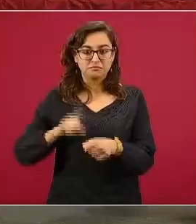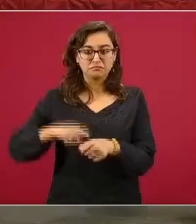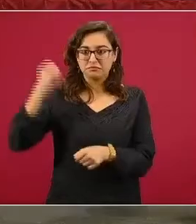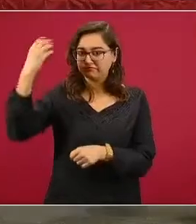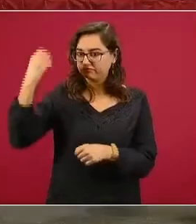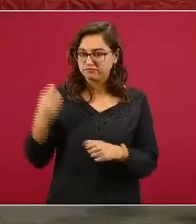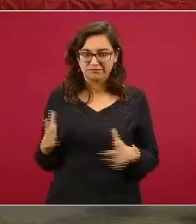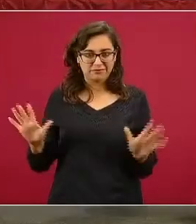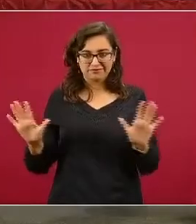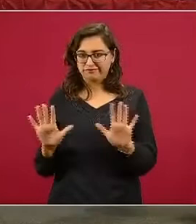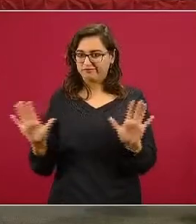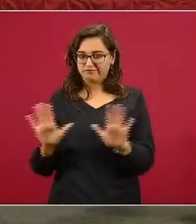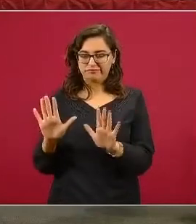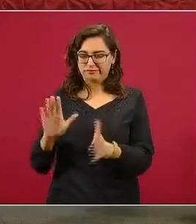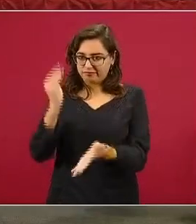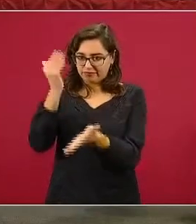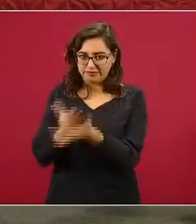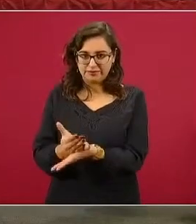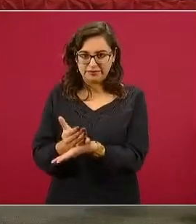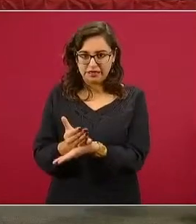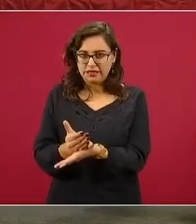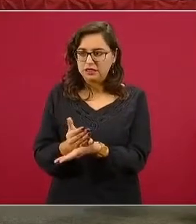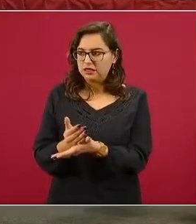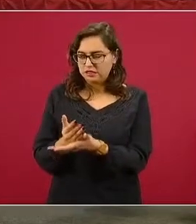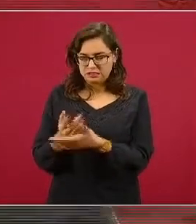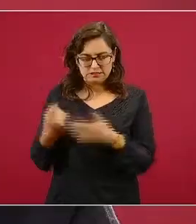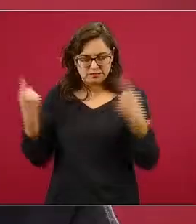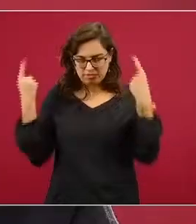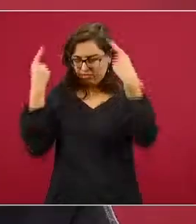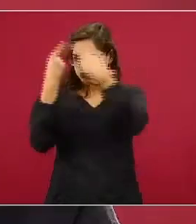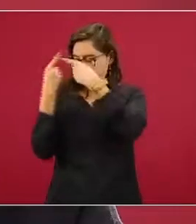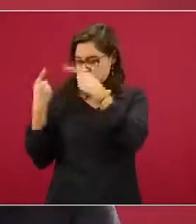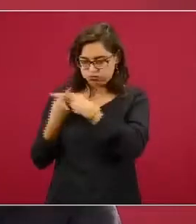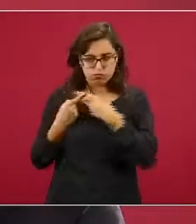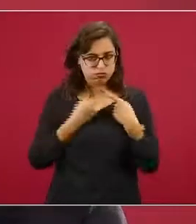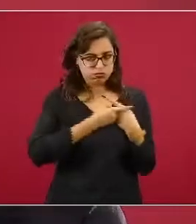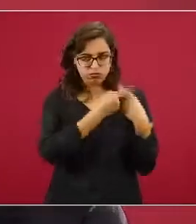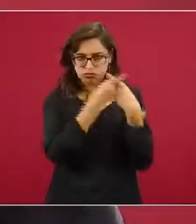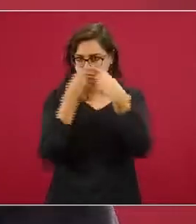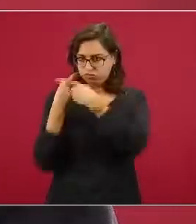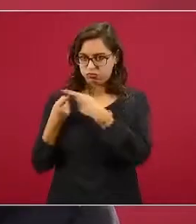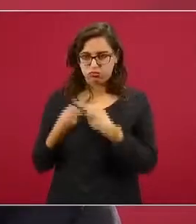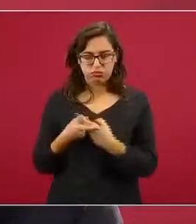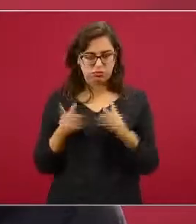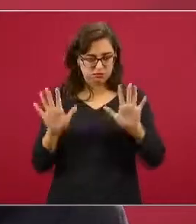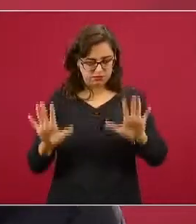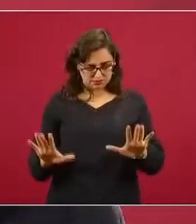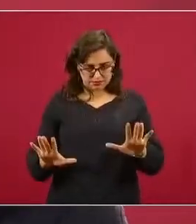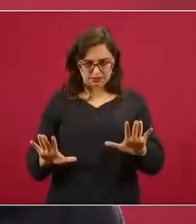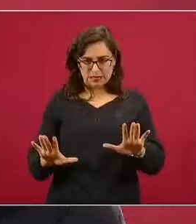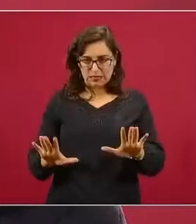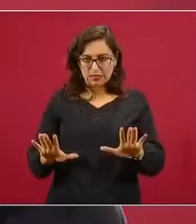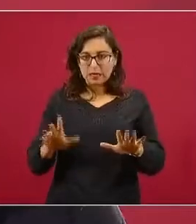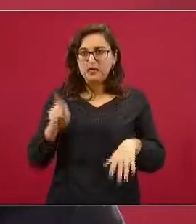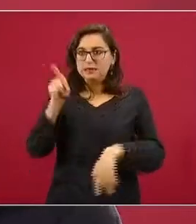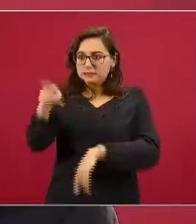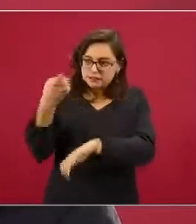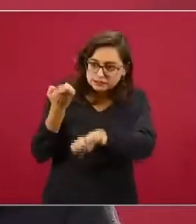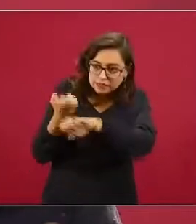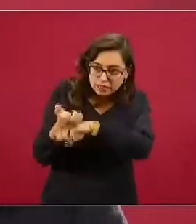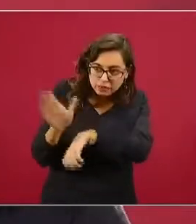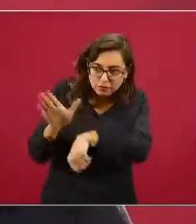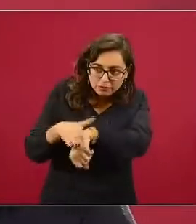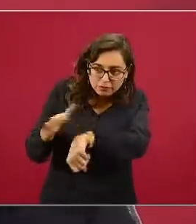semáforo porque hay inconsistencias. Cuando encontramos inconsistencias, entonces actuamos y le decimos al Estado, estás